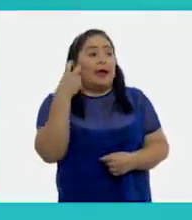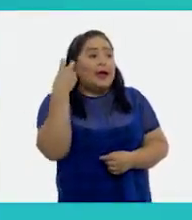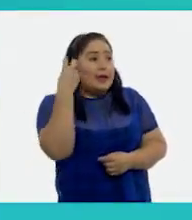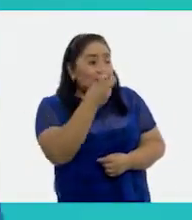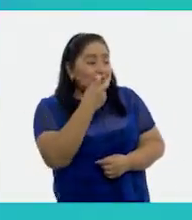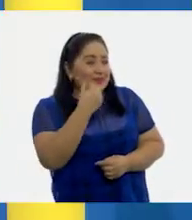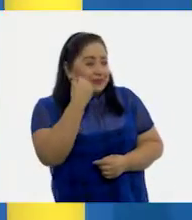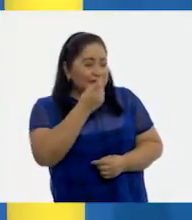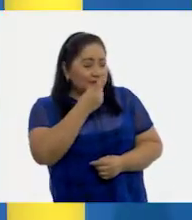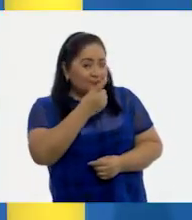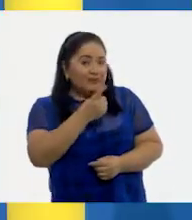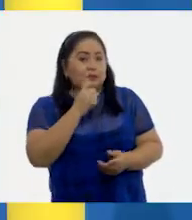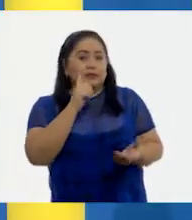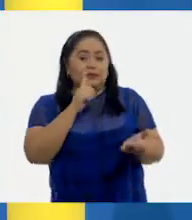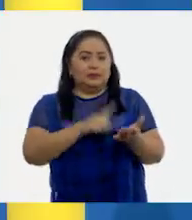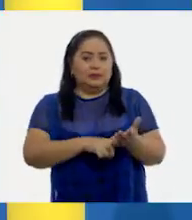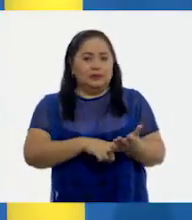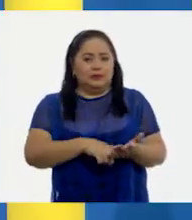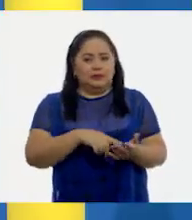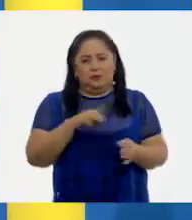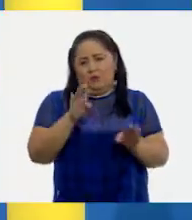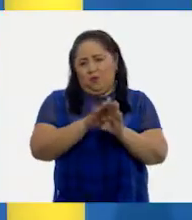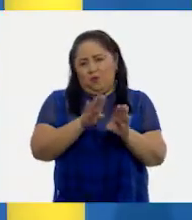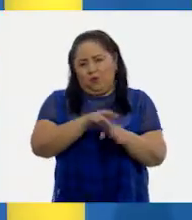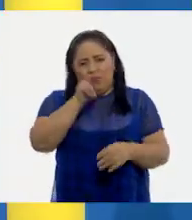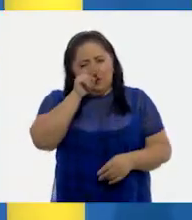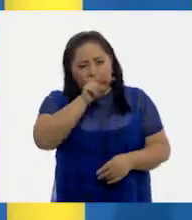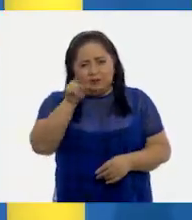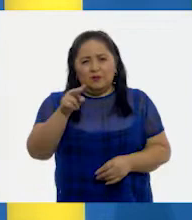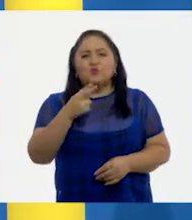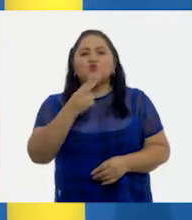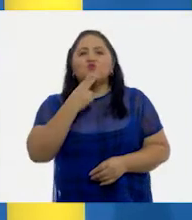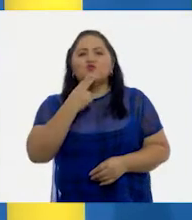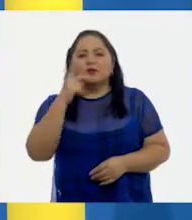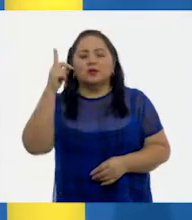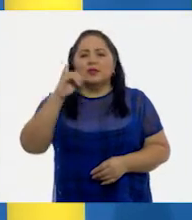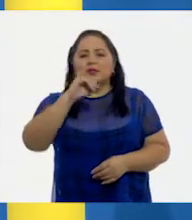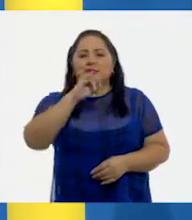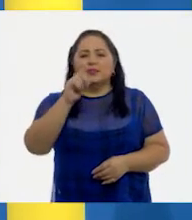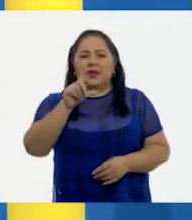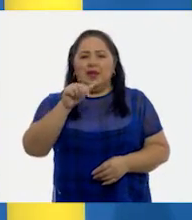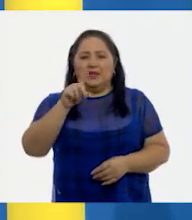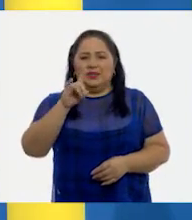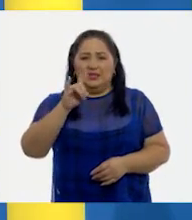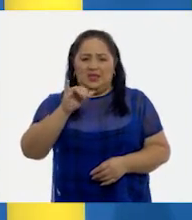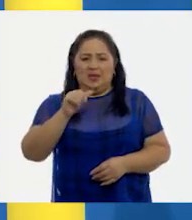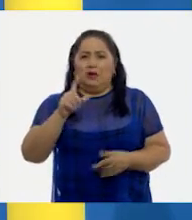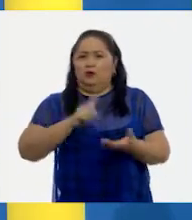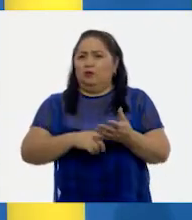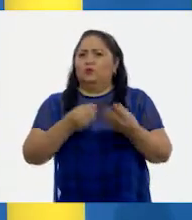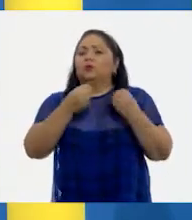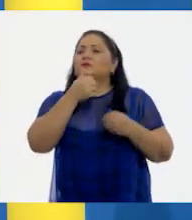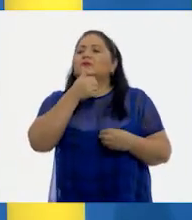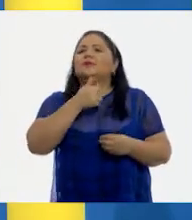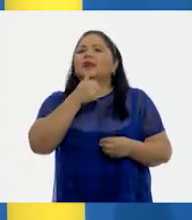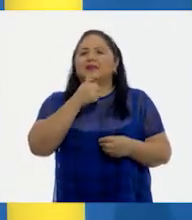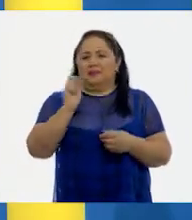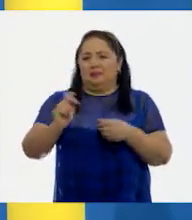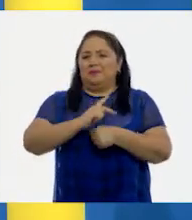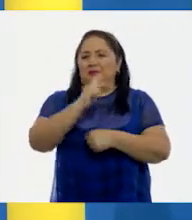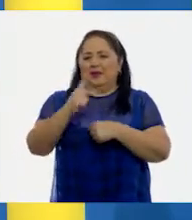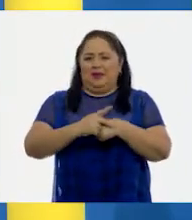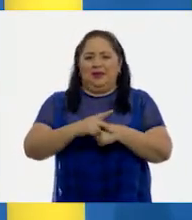significa que si en México se empleara el criterio que usan en Islandia, tendríamos miles de ciudades, maestro. Así